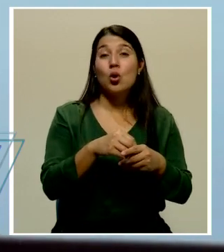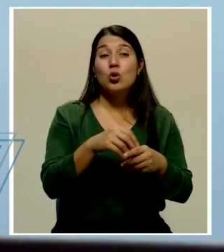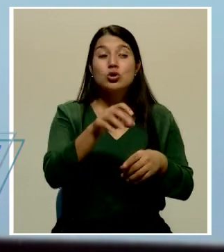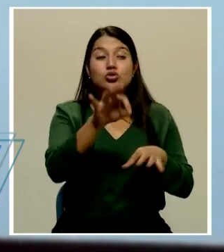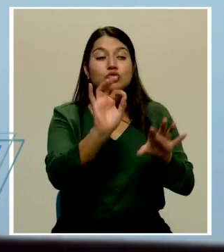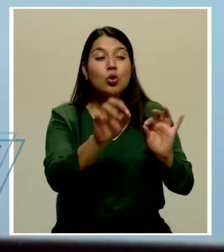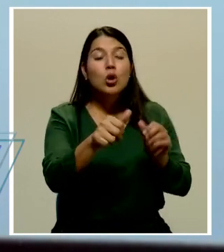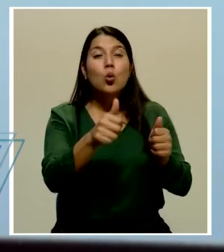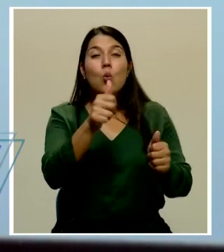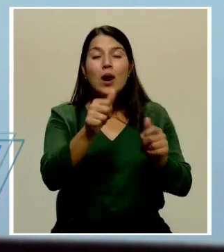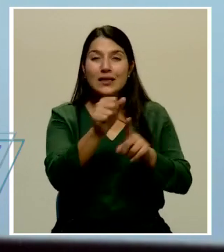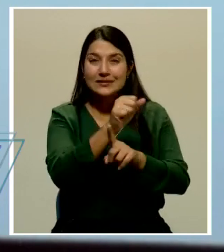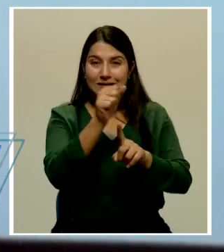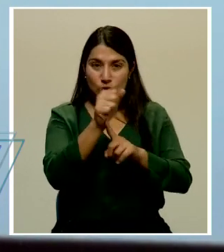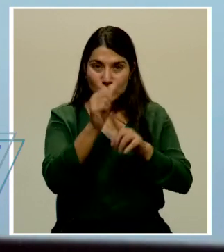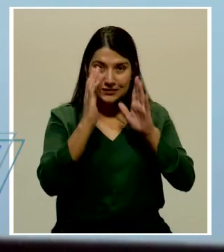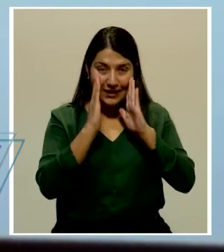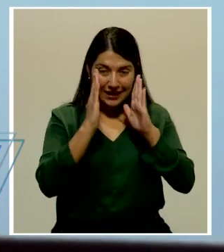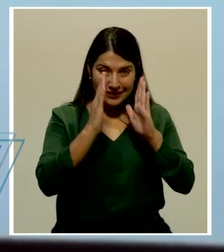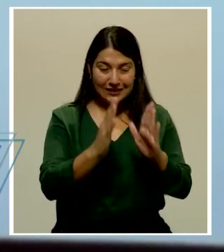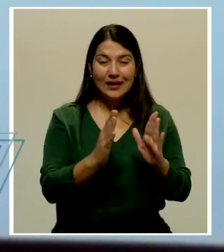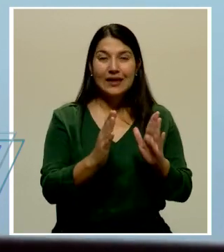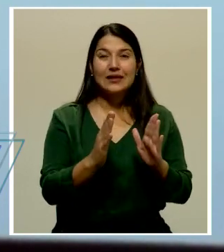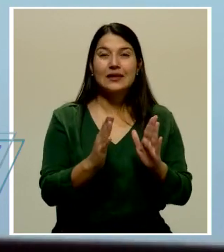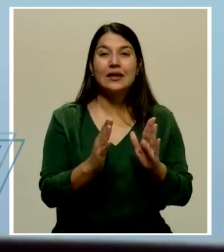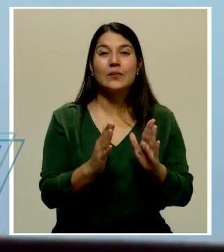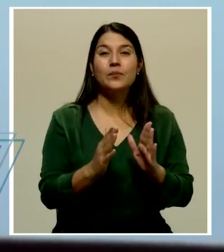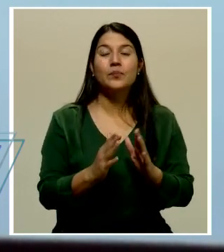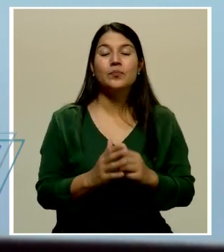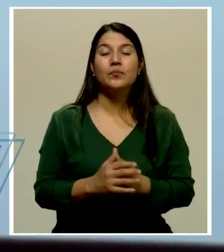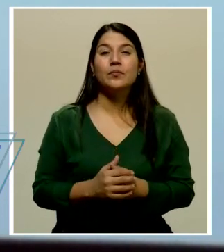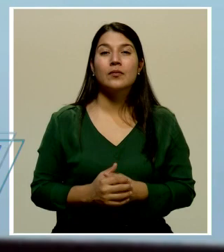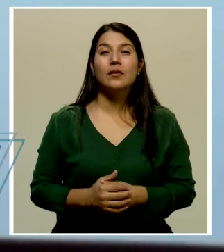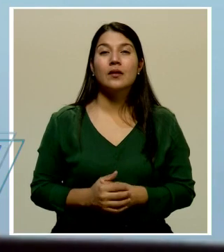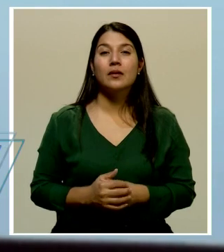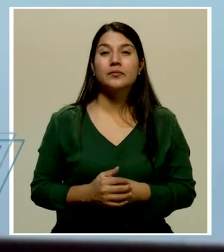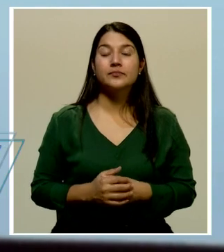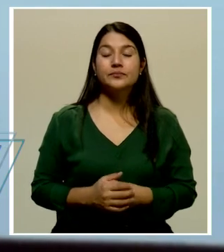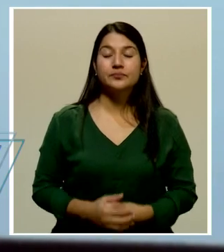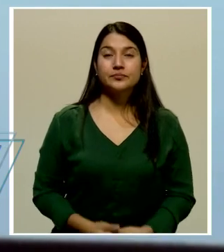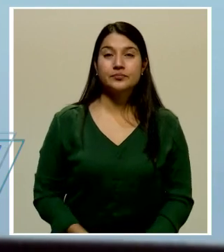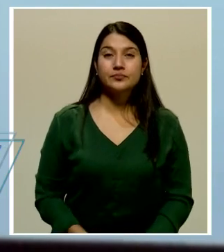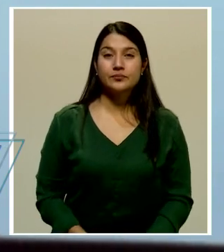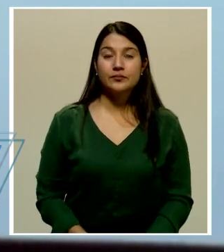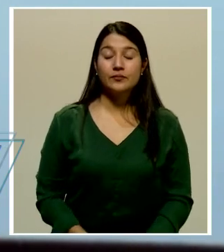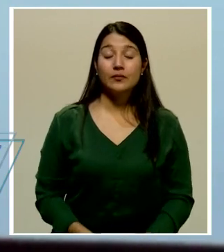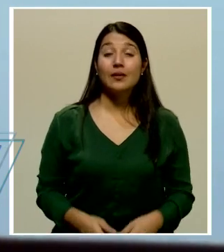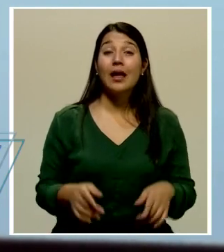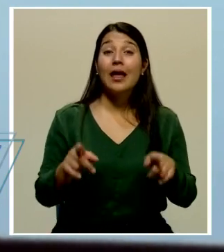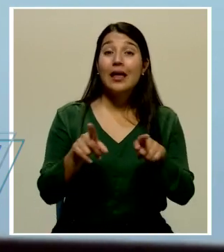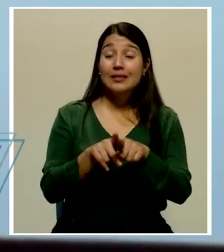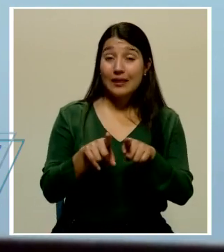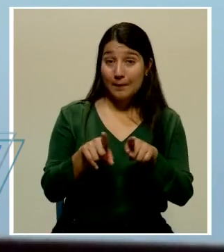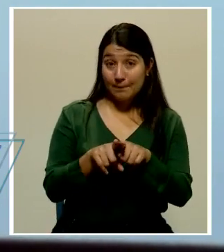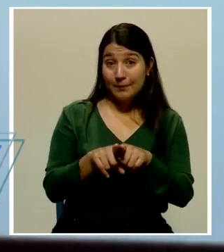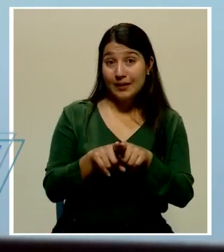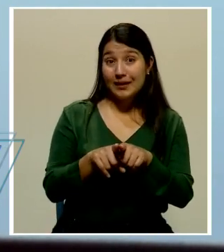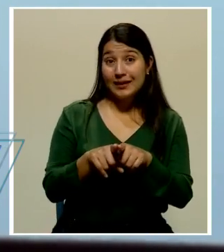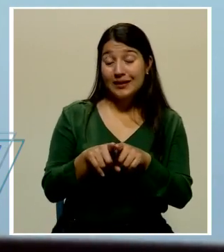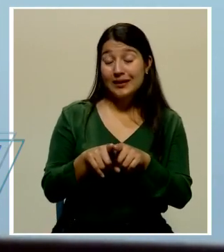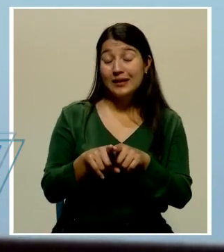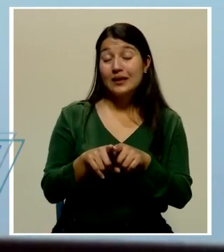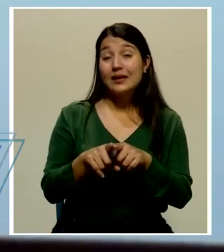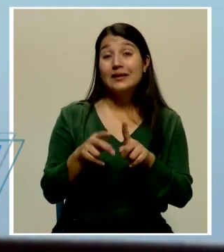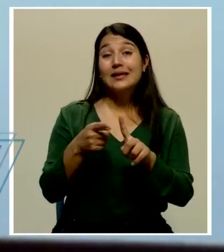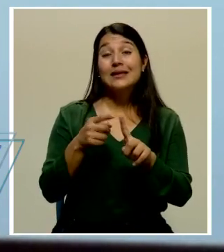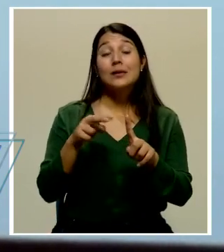Martín Fierro, que la justicia muerde más el talón de los pobres que de los ricos, también opera a nivel internacional.